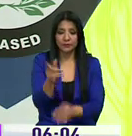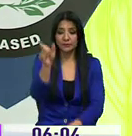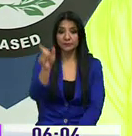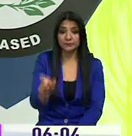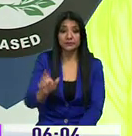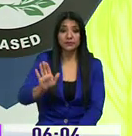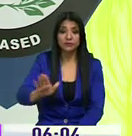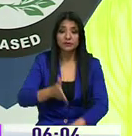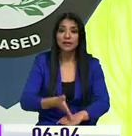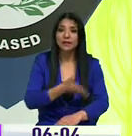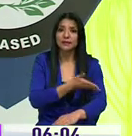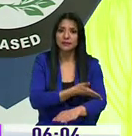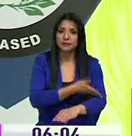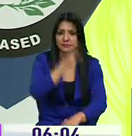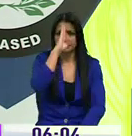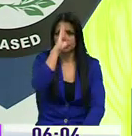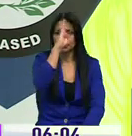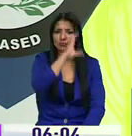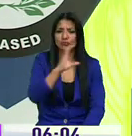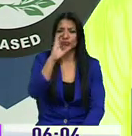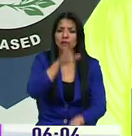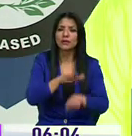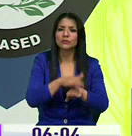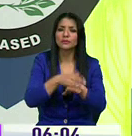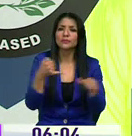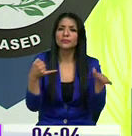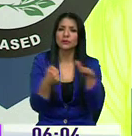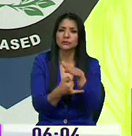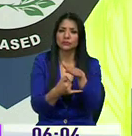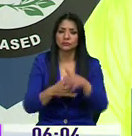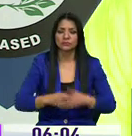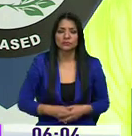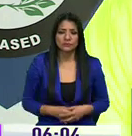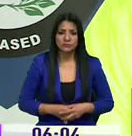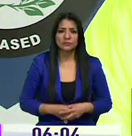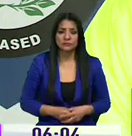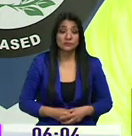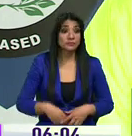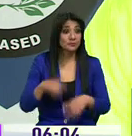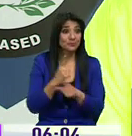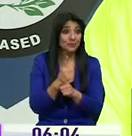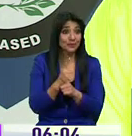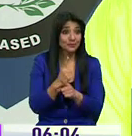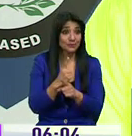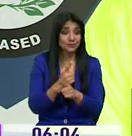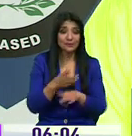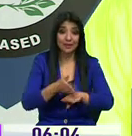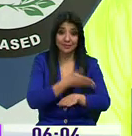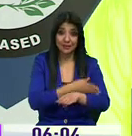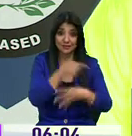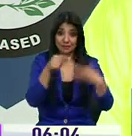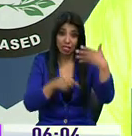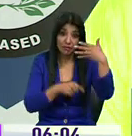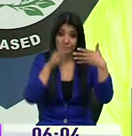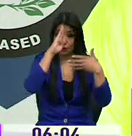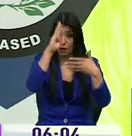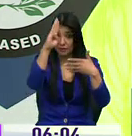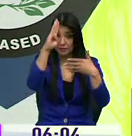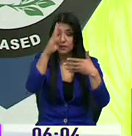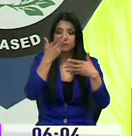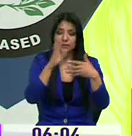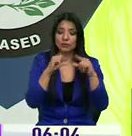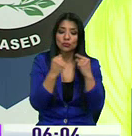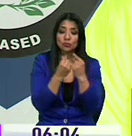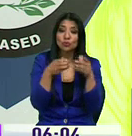registraba una orden de detención por el delito de violación con este antecedente se despliegan los dos equipos investigativos